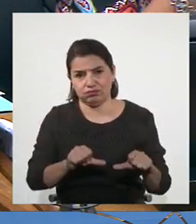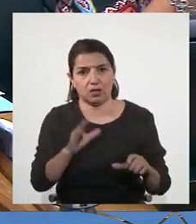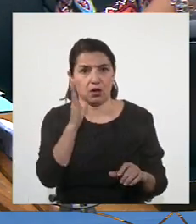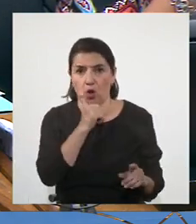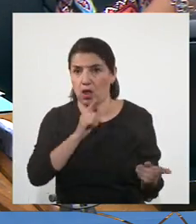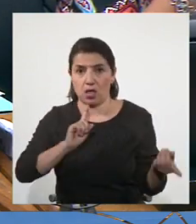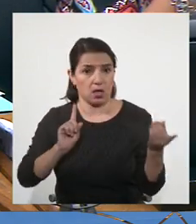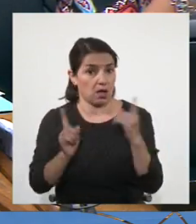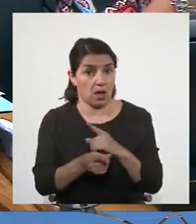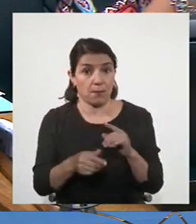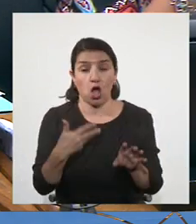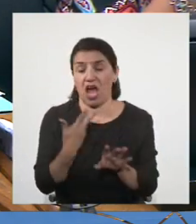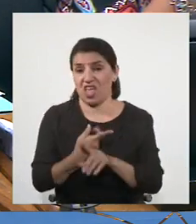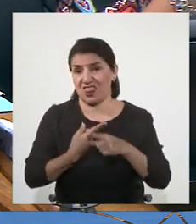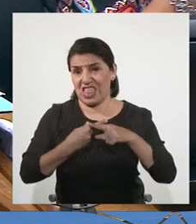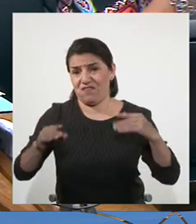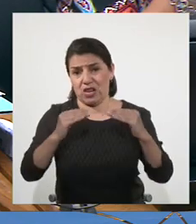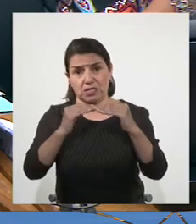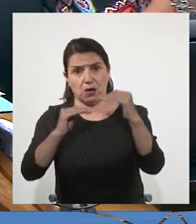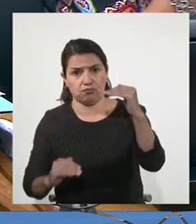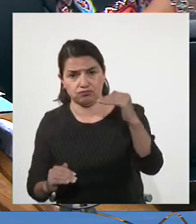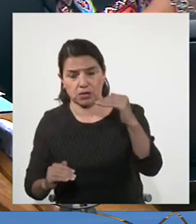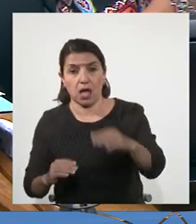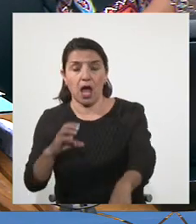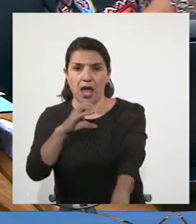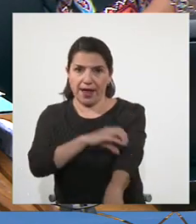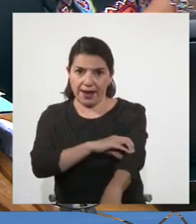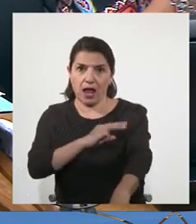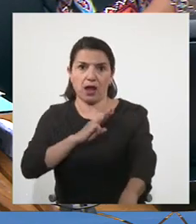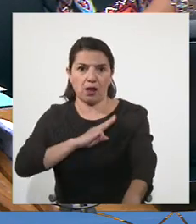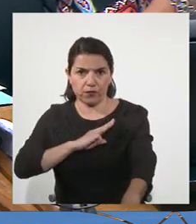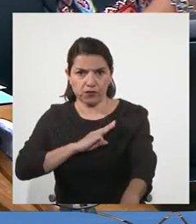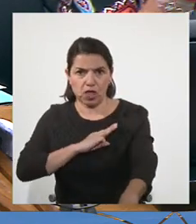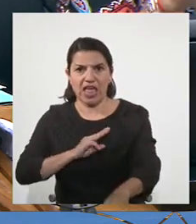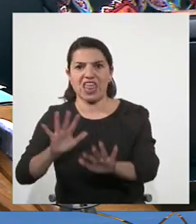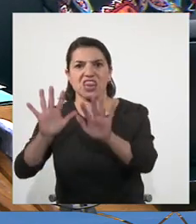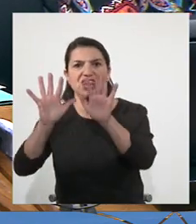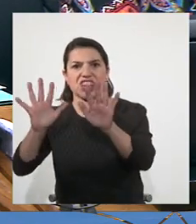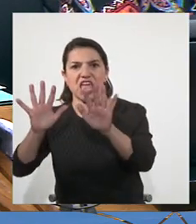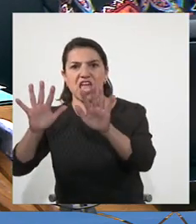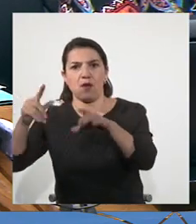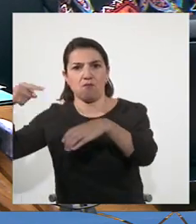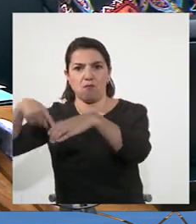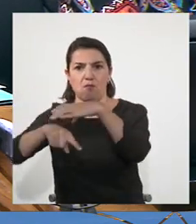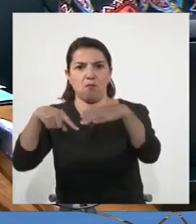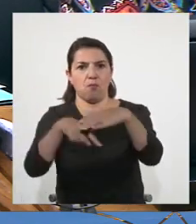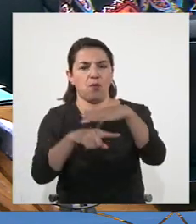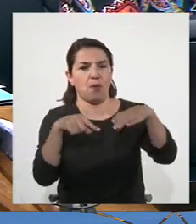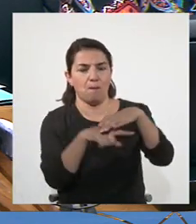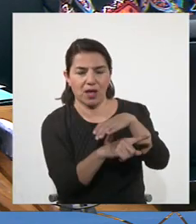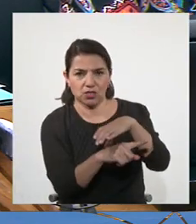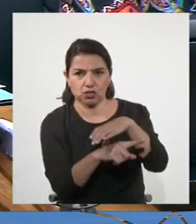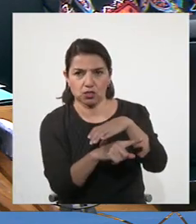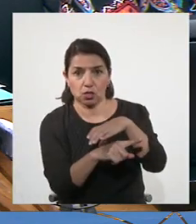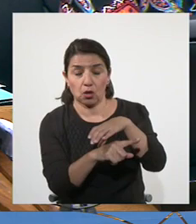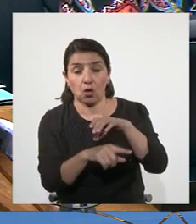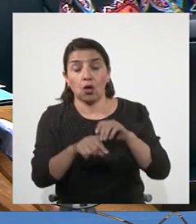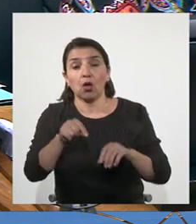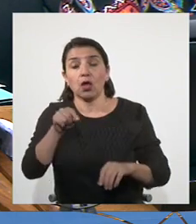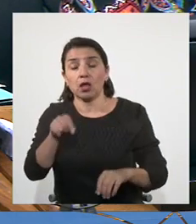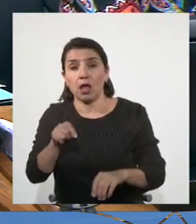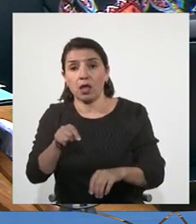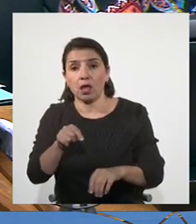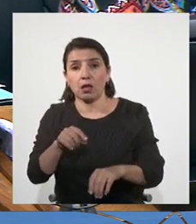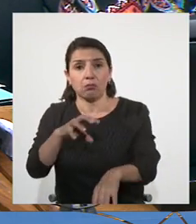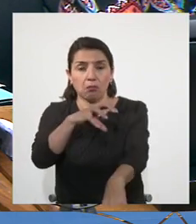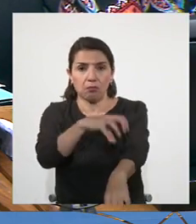tremenda diferencia entre una región metropolitana con 10 líneas de metro y una humilde Concepción, pero soberana Concepción, que